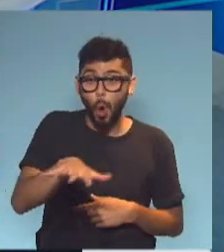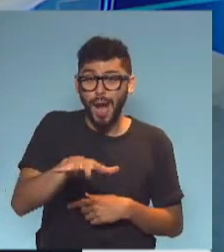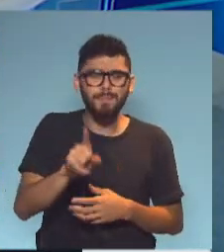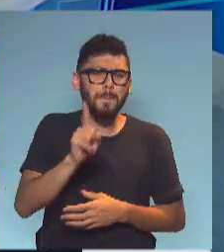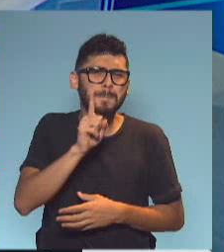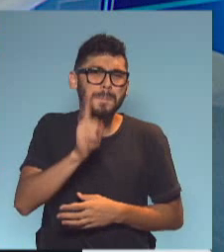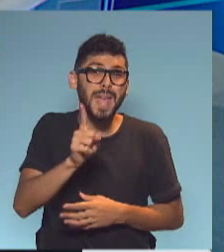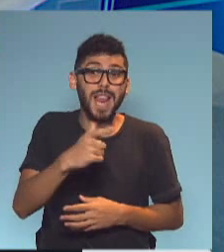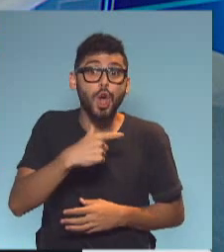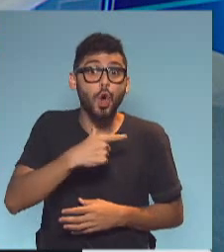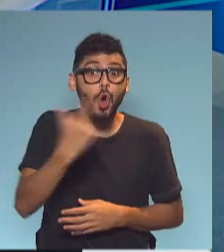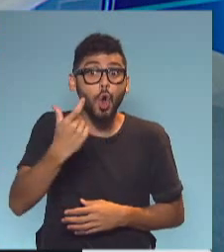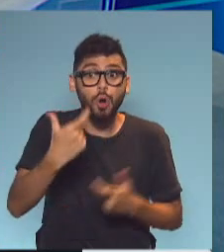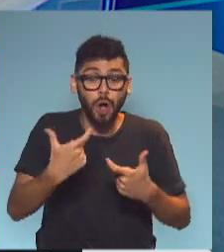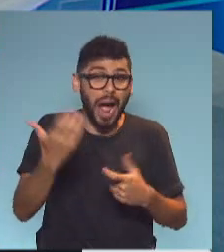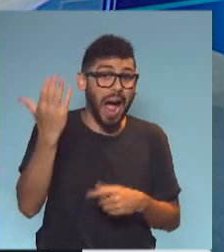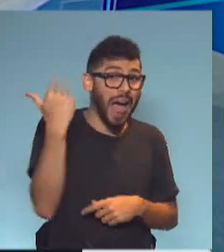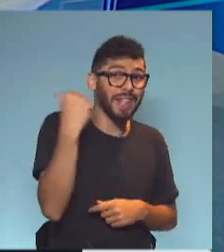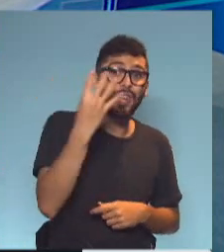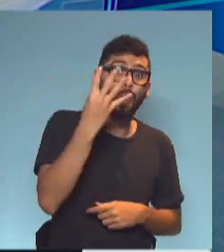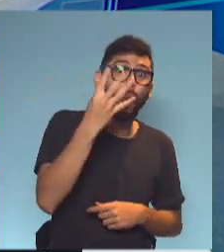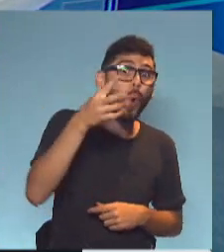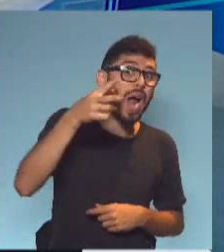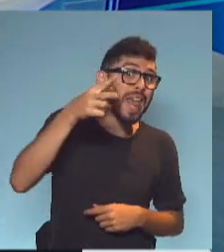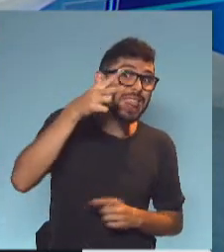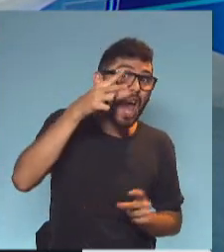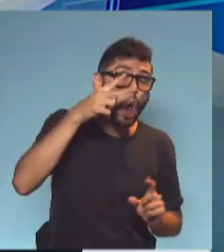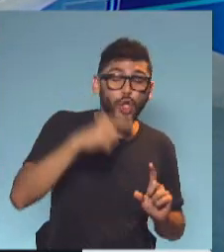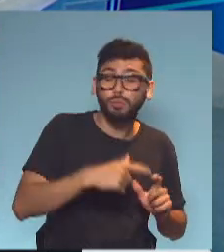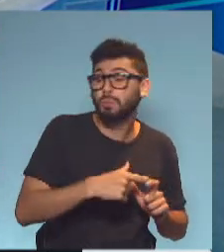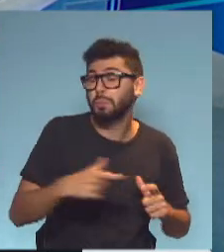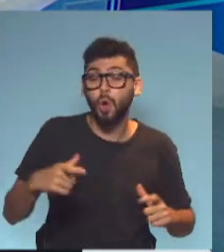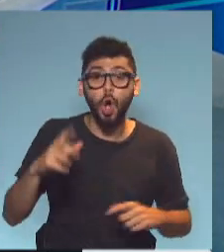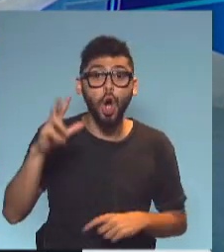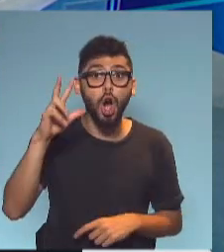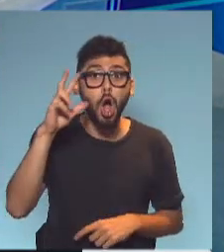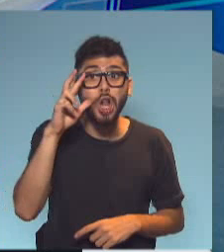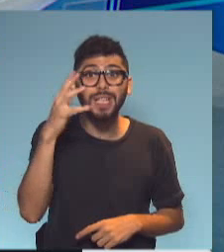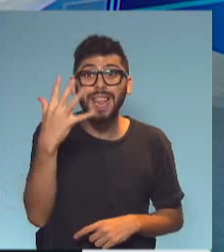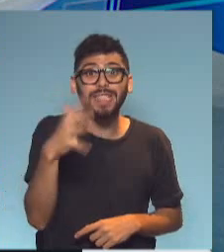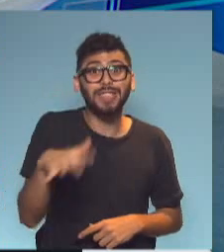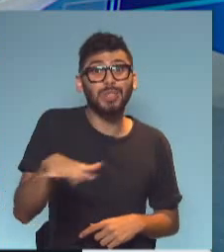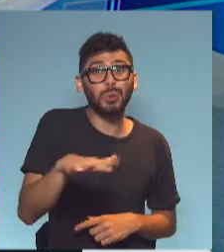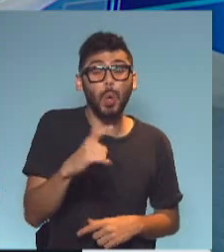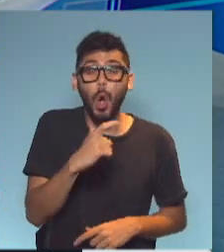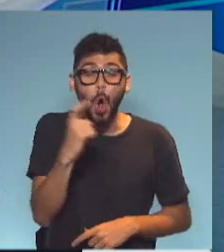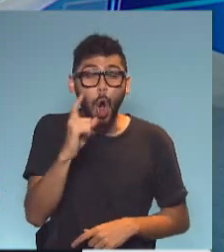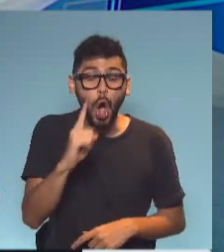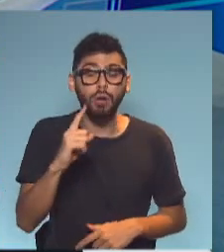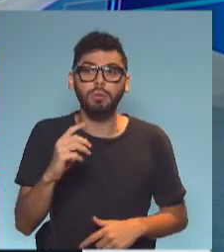riesgo epidemiológico, cómo pasó de 48 a 85 distritos. Es un número distritos. Es un número muy claro ese, ¿no? Porque hasta